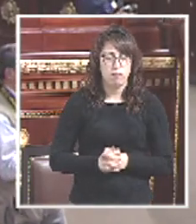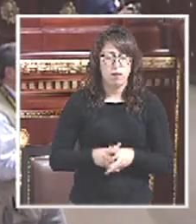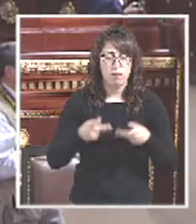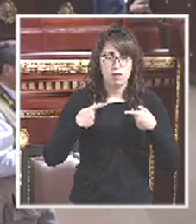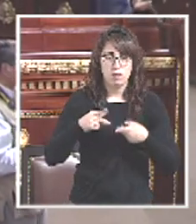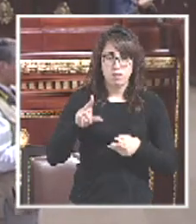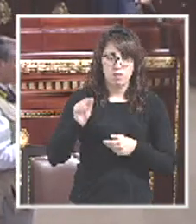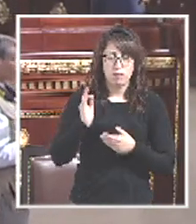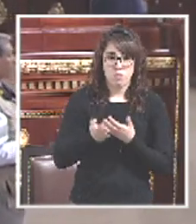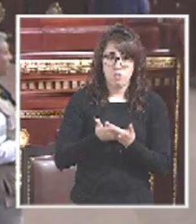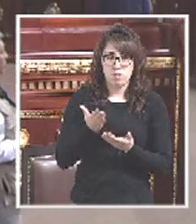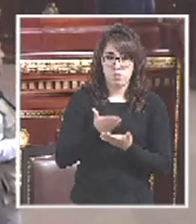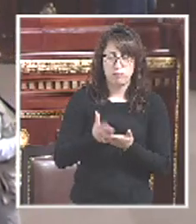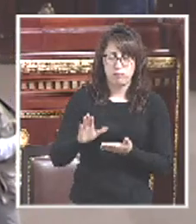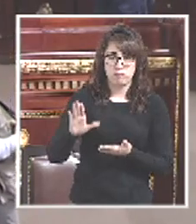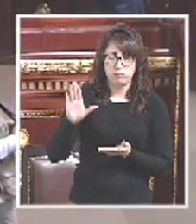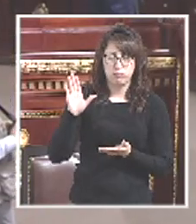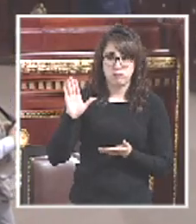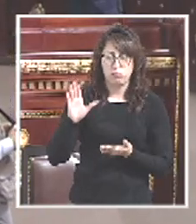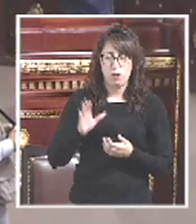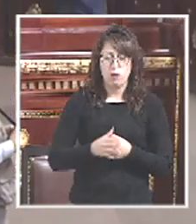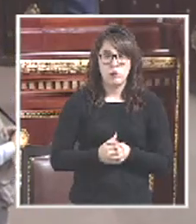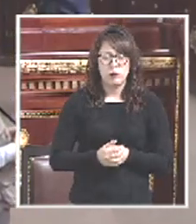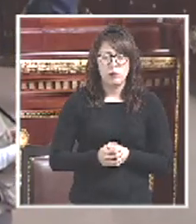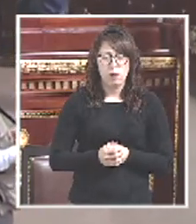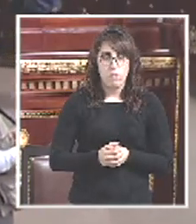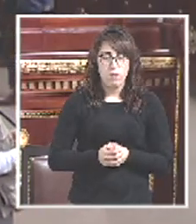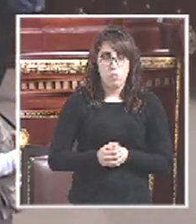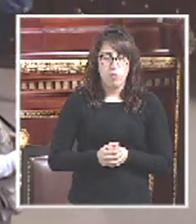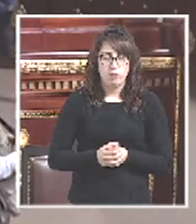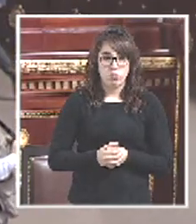Los que estén por la negativa, sírvanse manifestarlo levantando la mano.